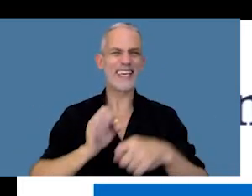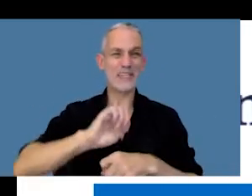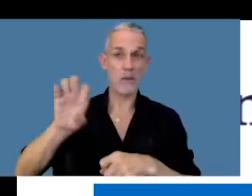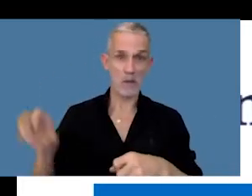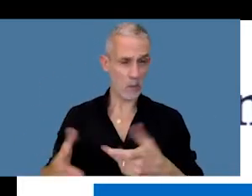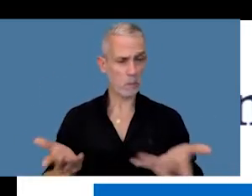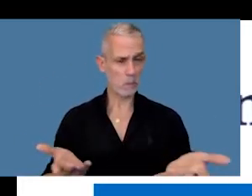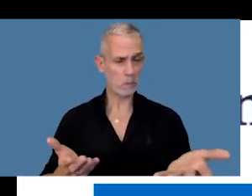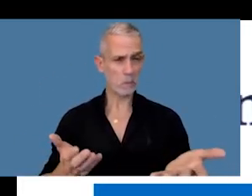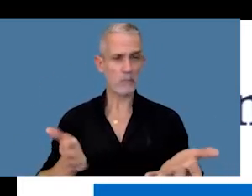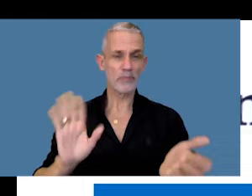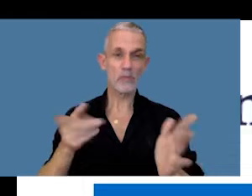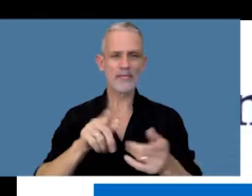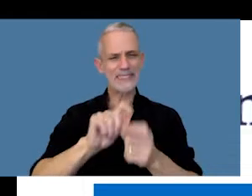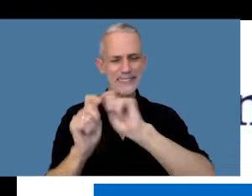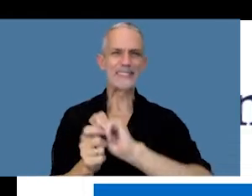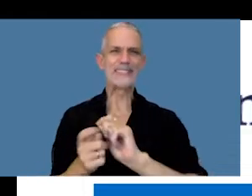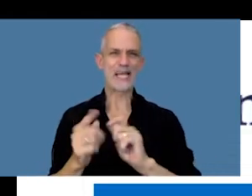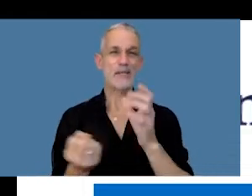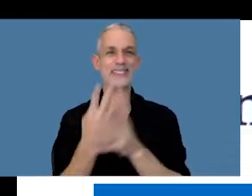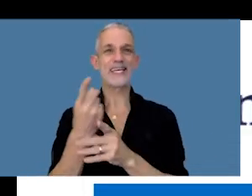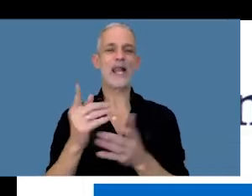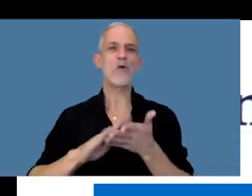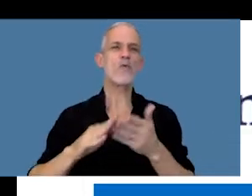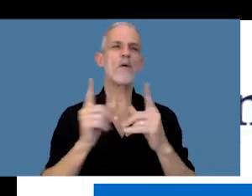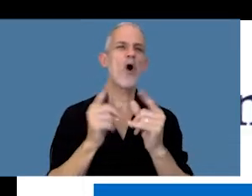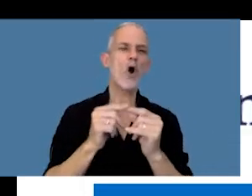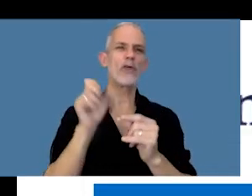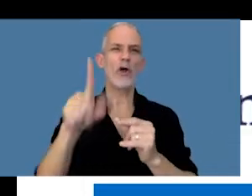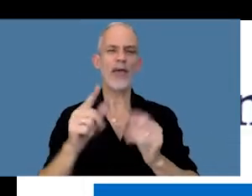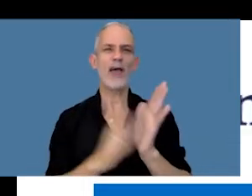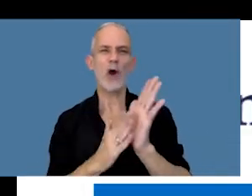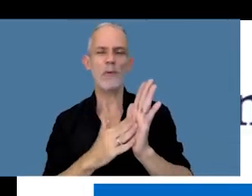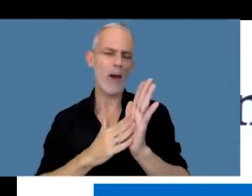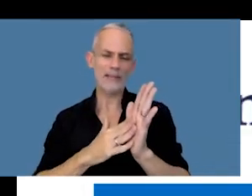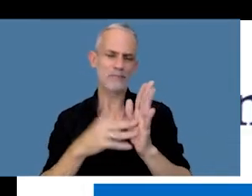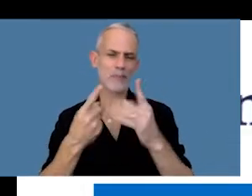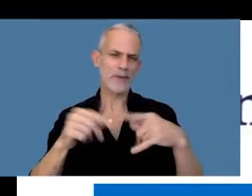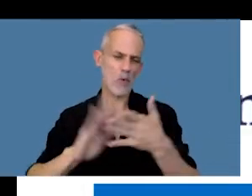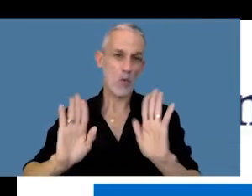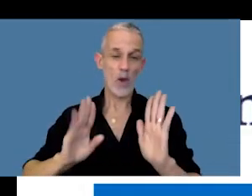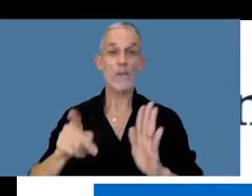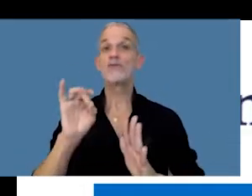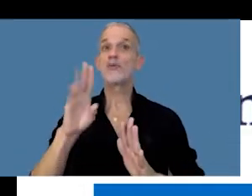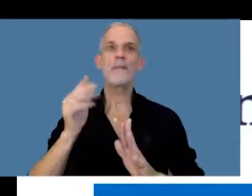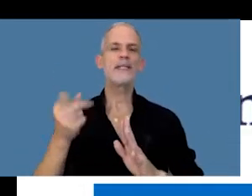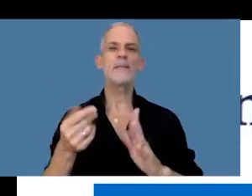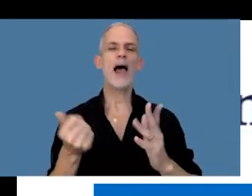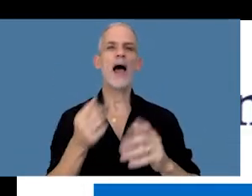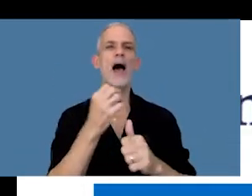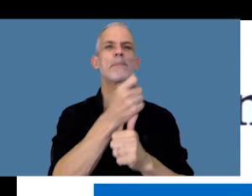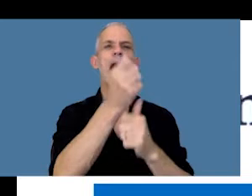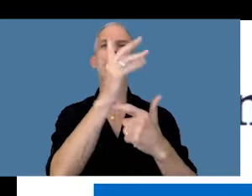eso, bueno, hubo ciertas adaptaciones, se crearon nuevos códigos de comprobante, etcétera, pero son solo para